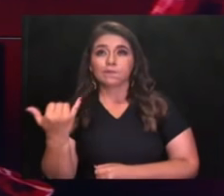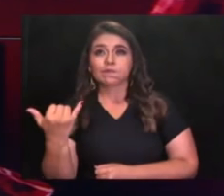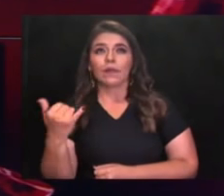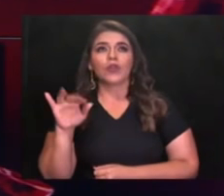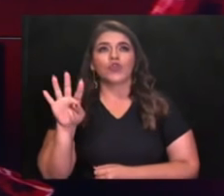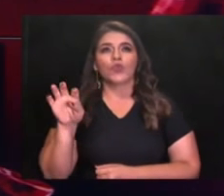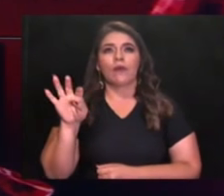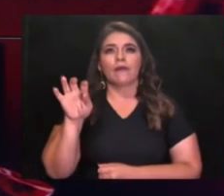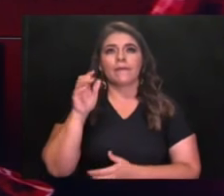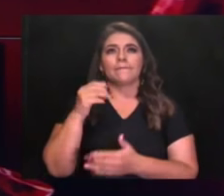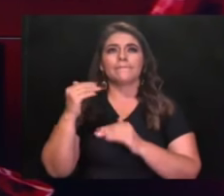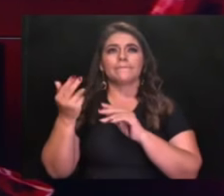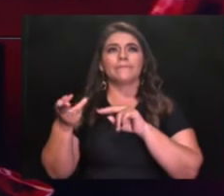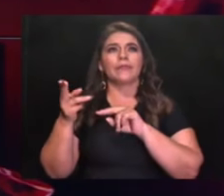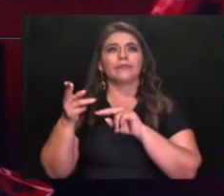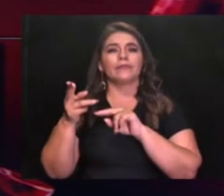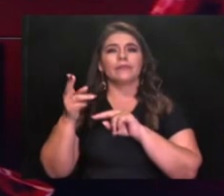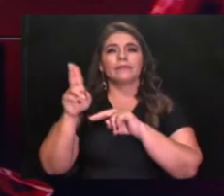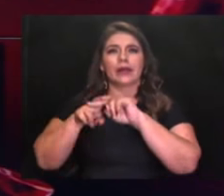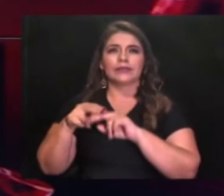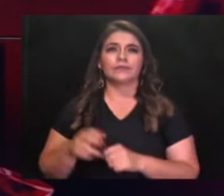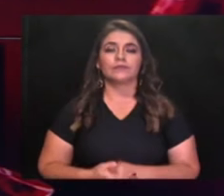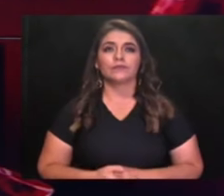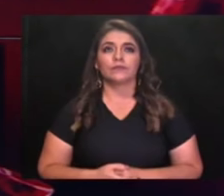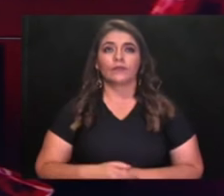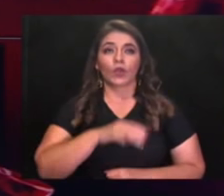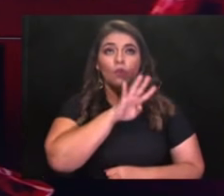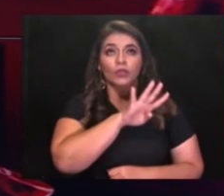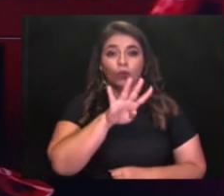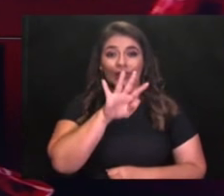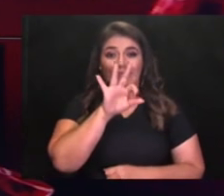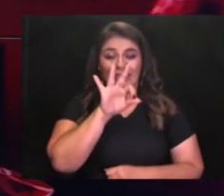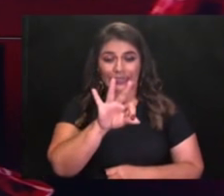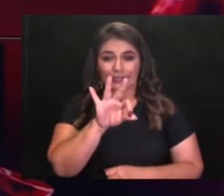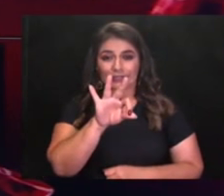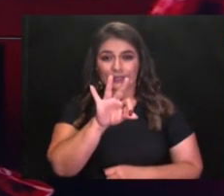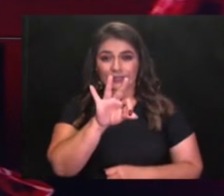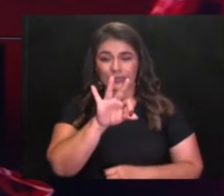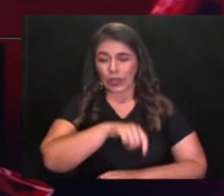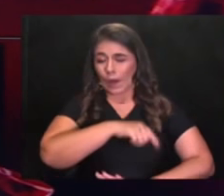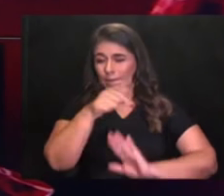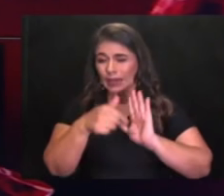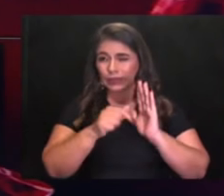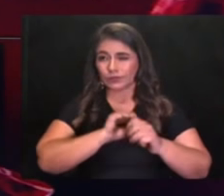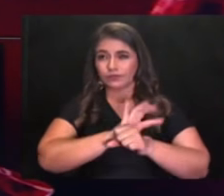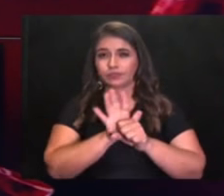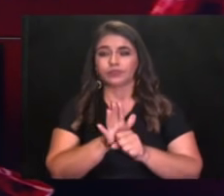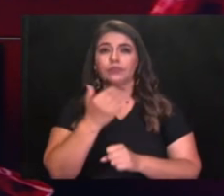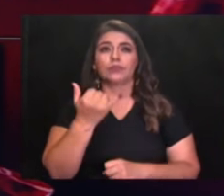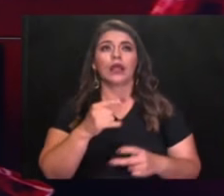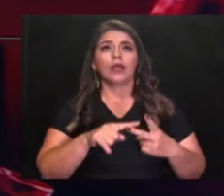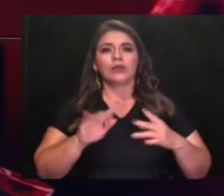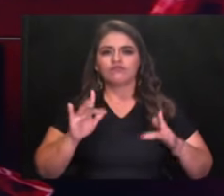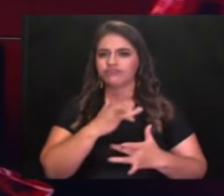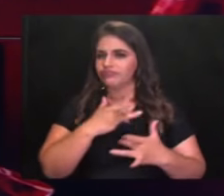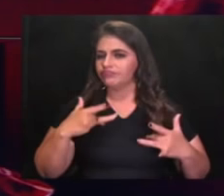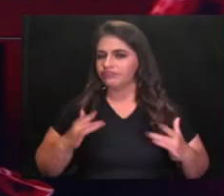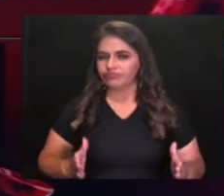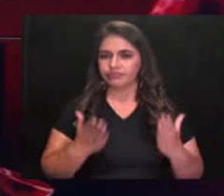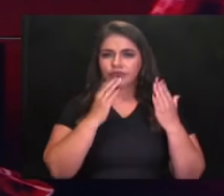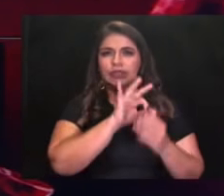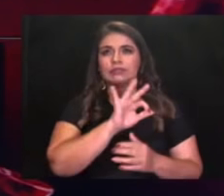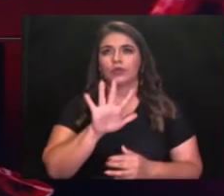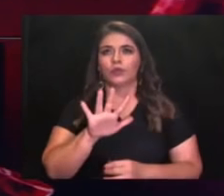justamente en este territorio. Hay 443 contagiados en total desde que comenzó la pandemia, recuperados 350 y